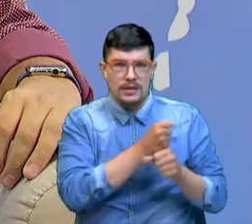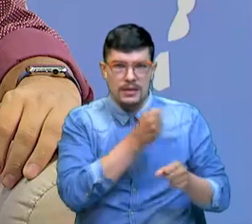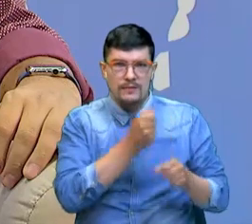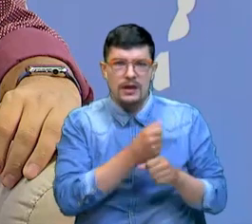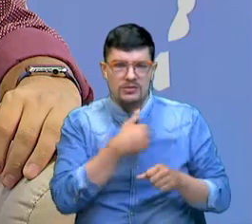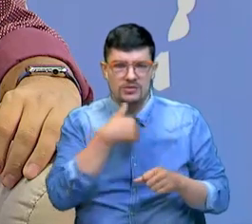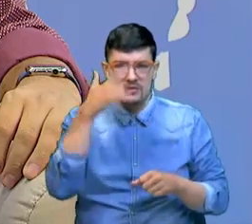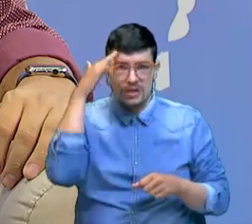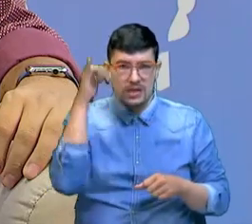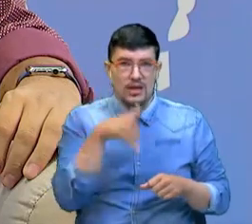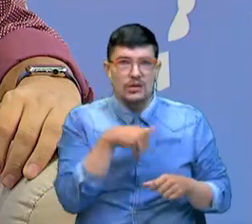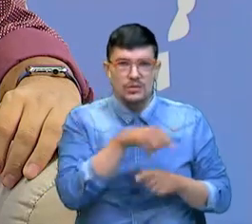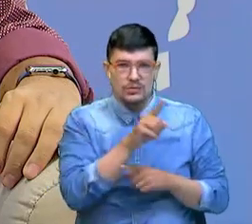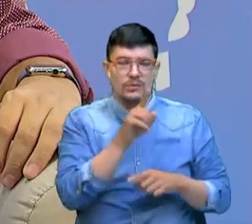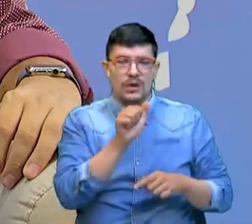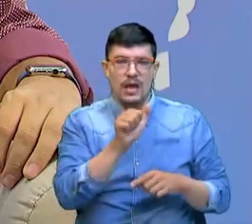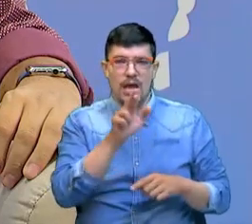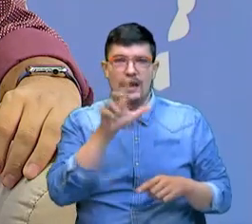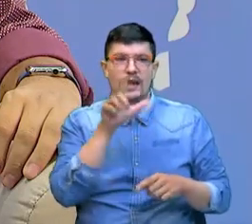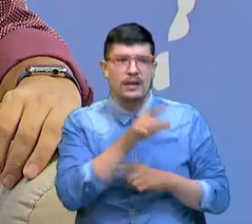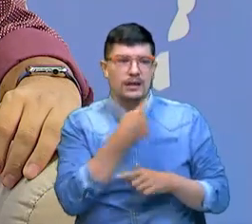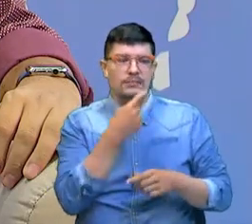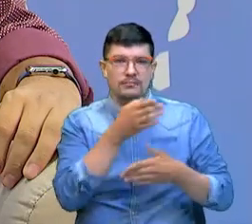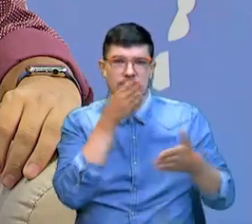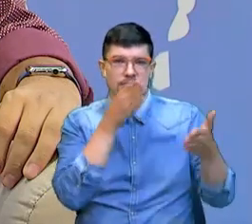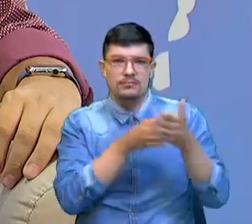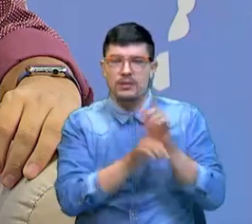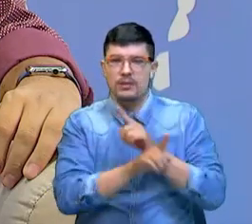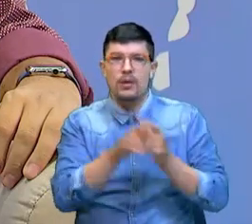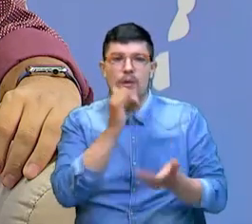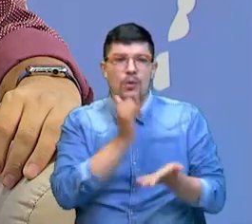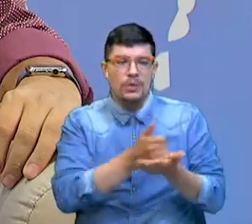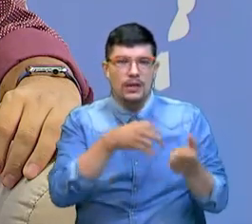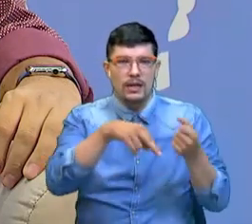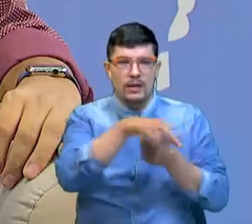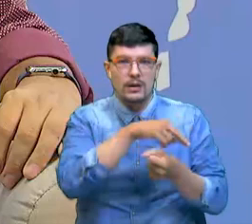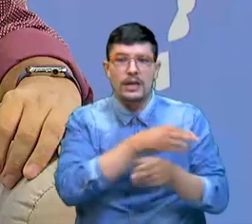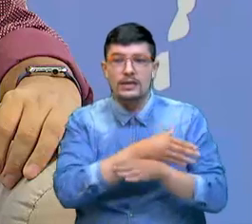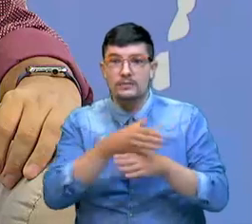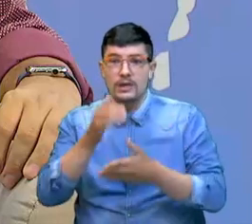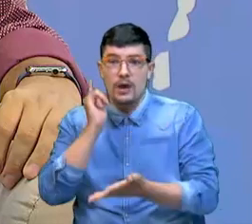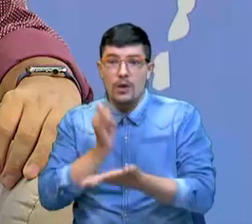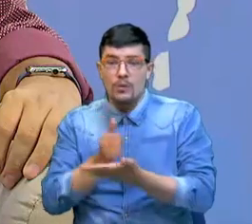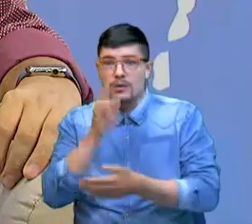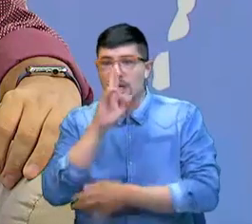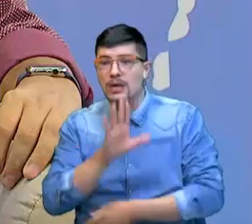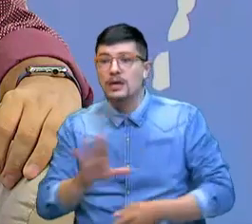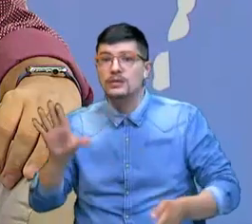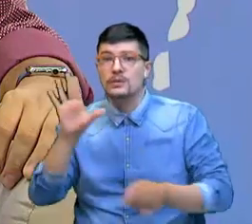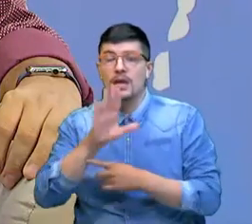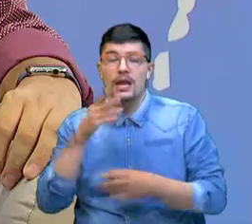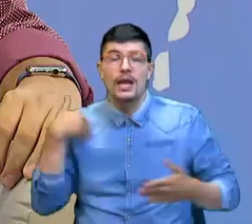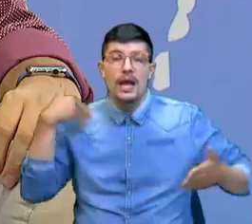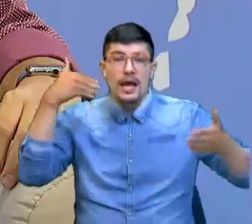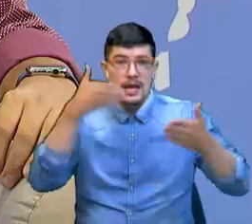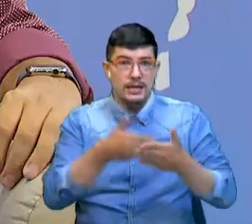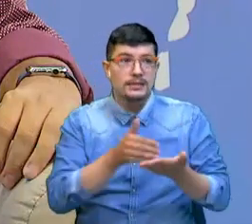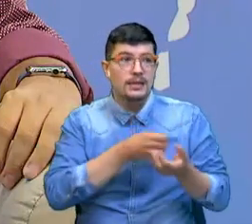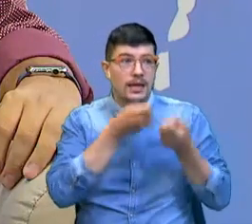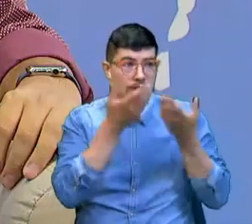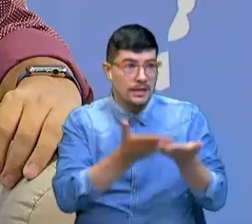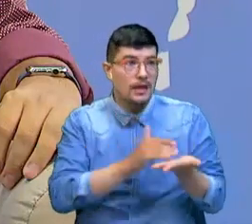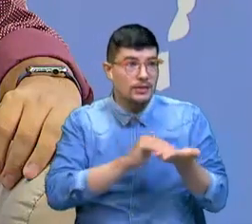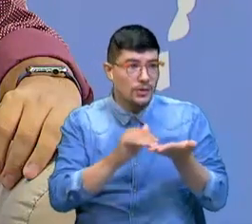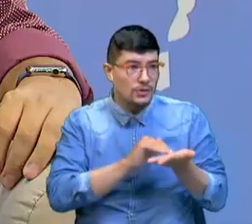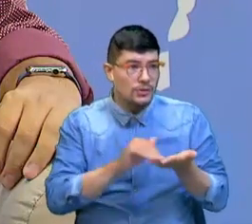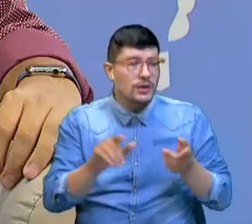imagino la ARL interpuso recurso para ir a Junta Regional, Junta Nacional, hasta que no se resuelva dentro de ese